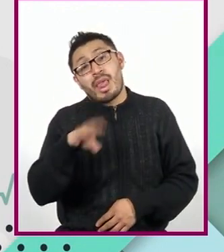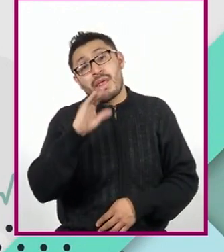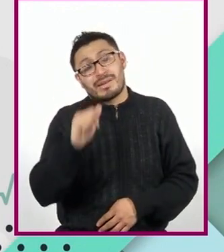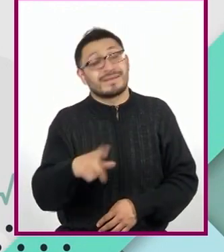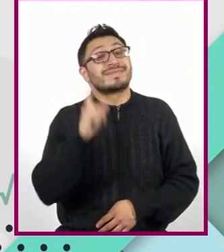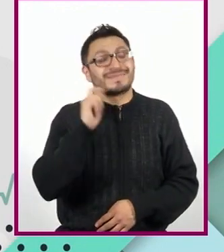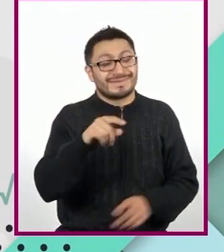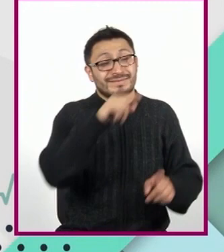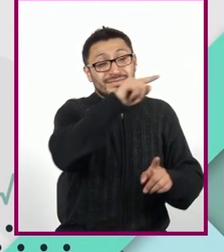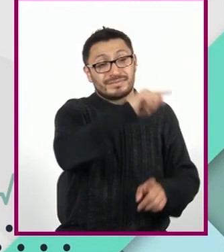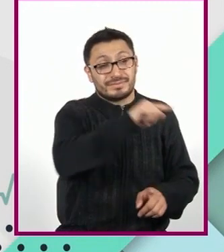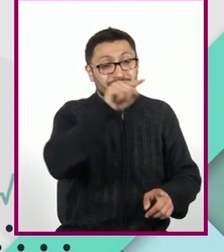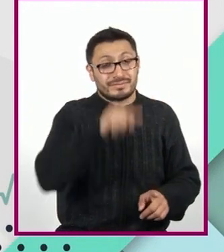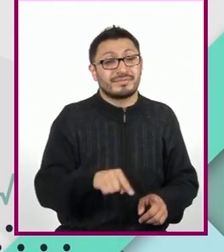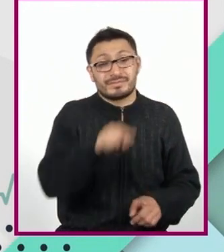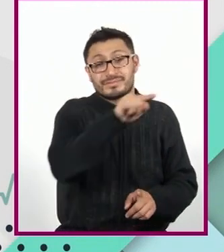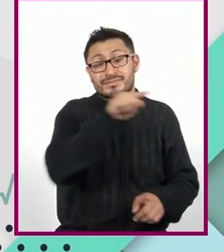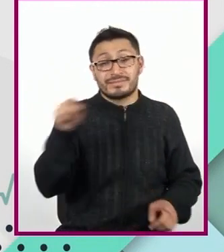raíz cuadrada.